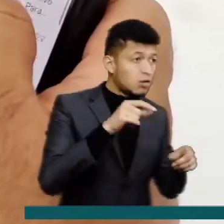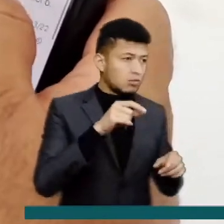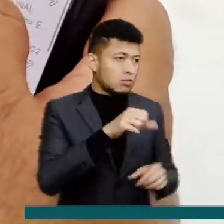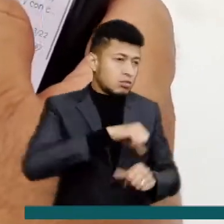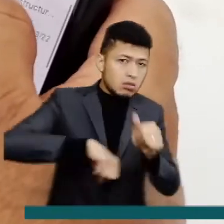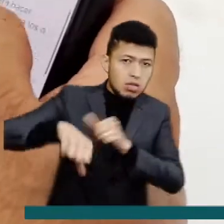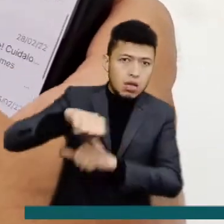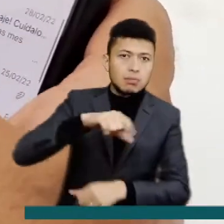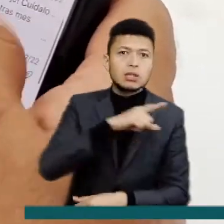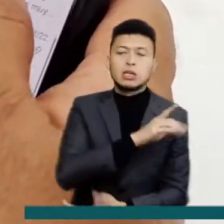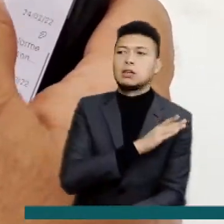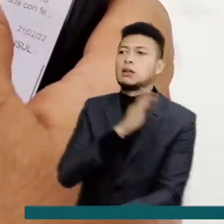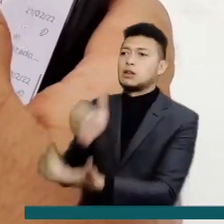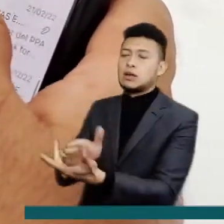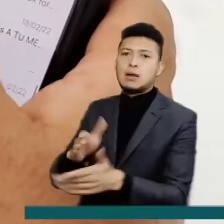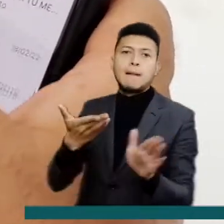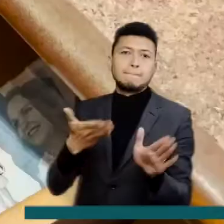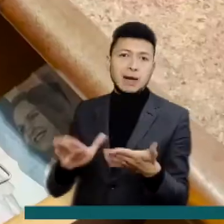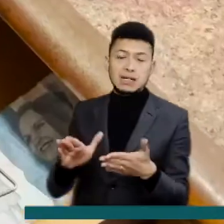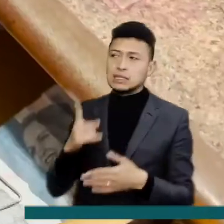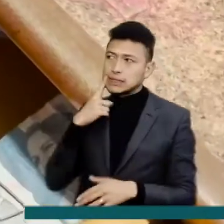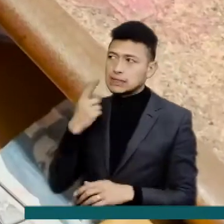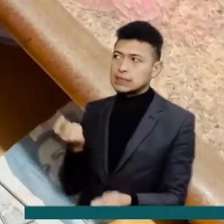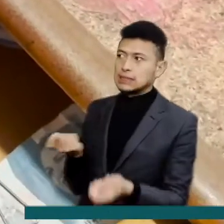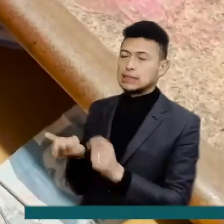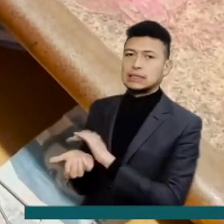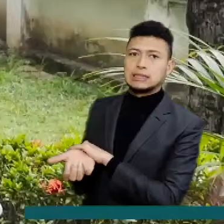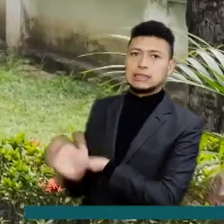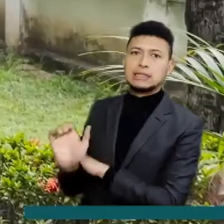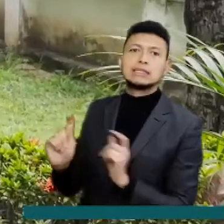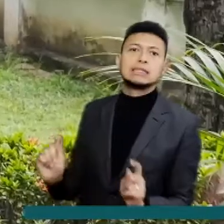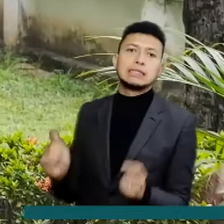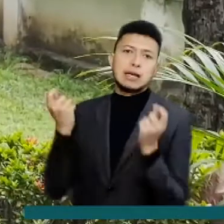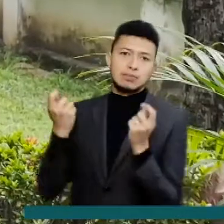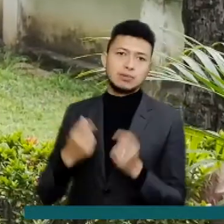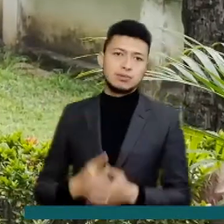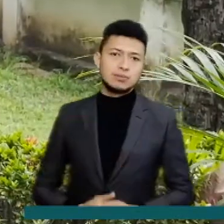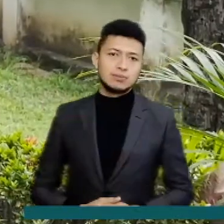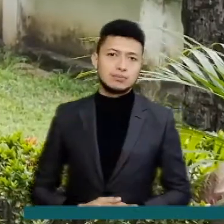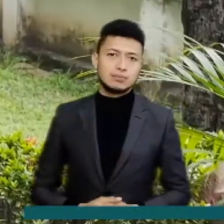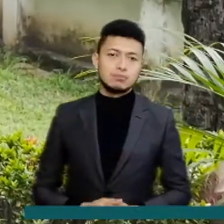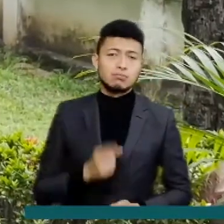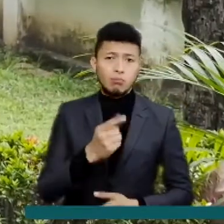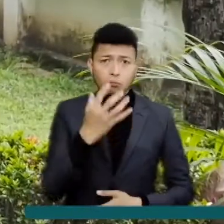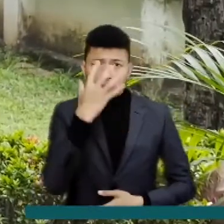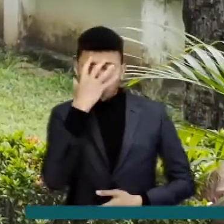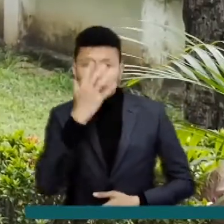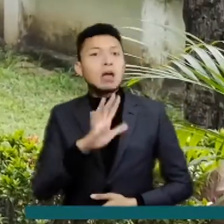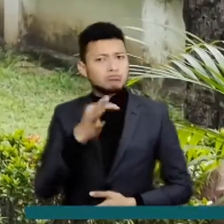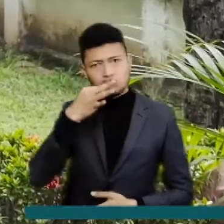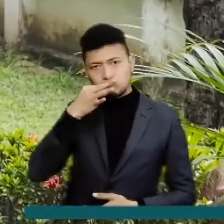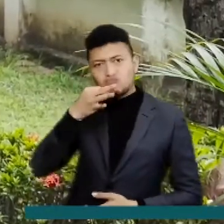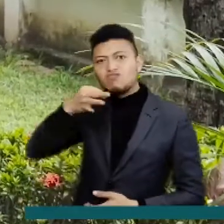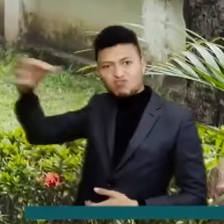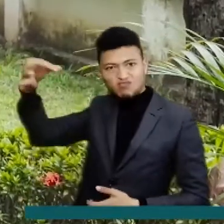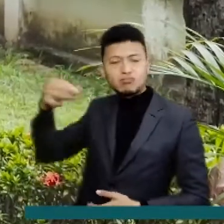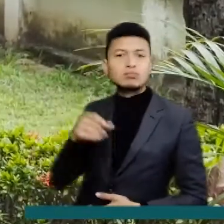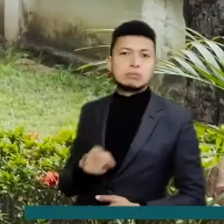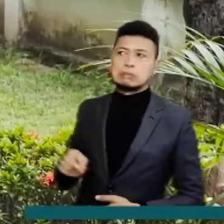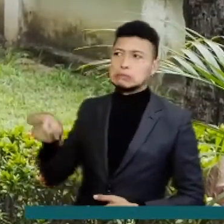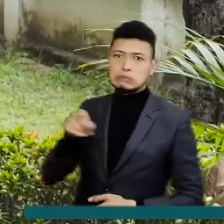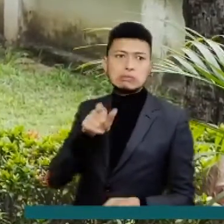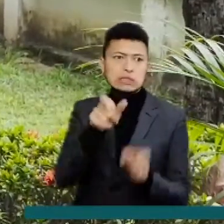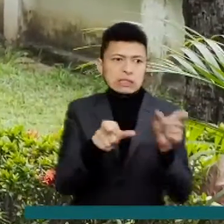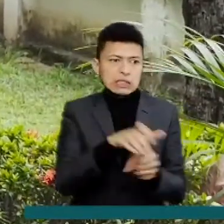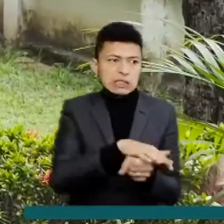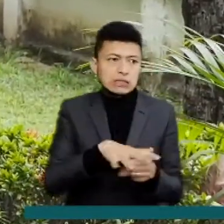se remitieron a la cartera de planeación y evitaron ser estafados. Que el temor y la vergüenza no sean un motivo para no denunciar este tipo de personas que